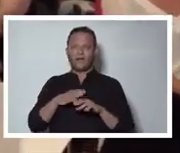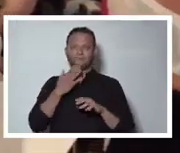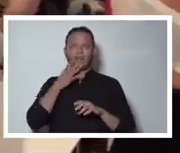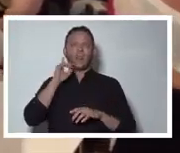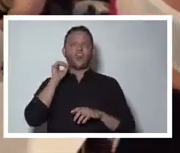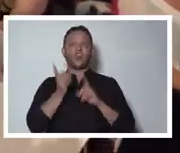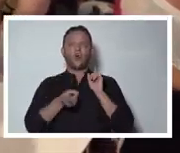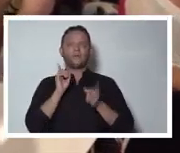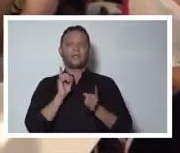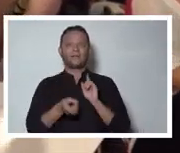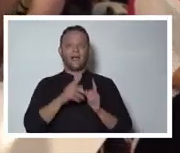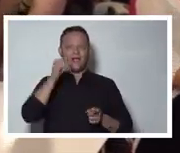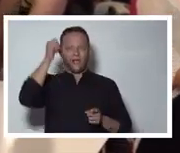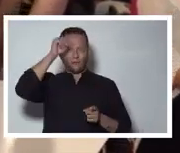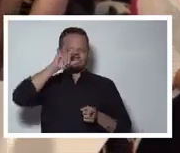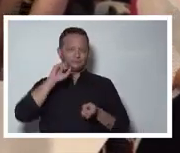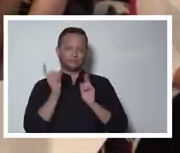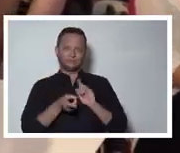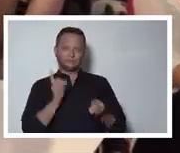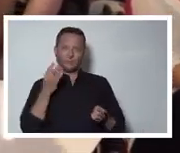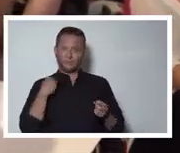dominación y para nuestra